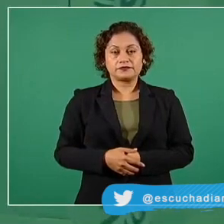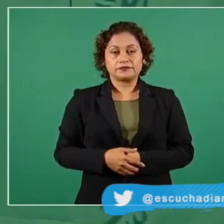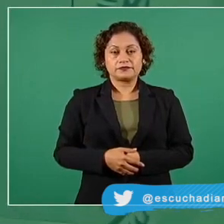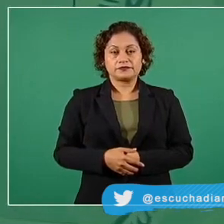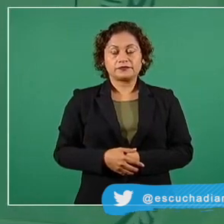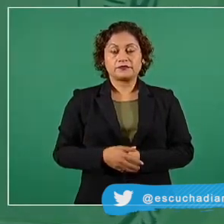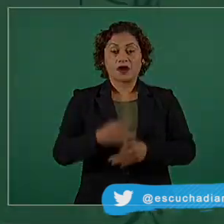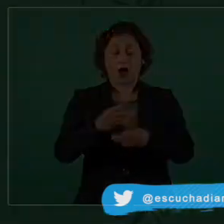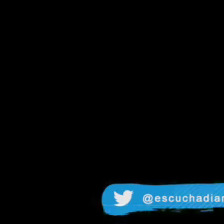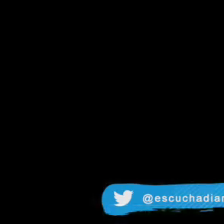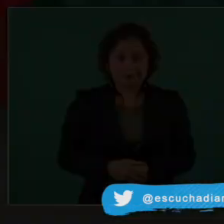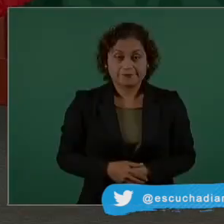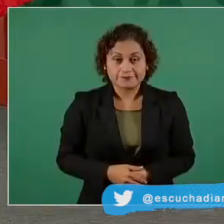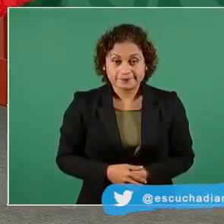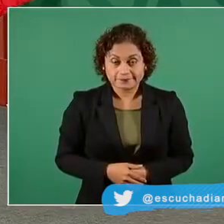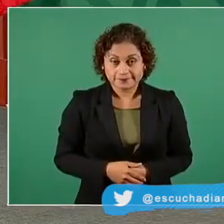asuntos.